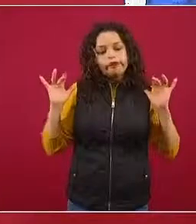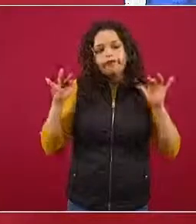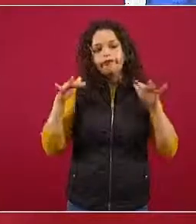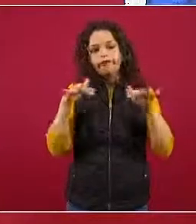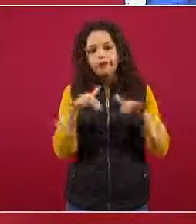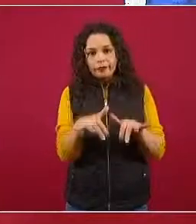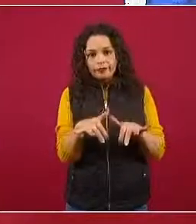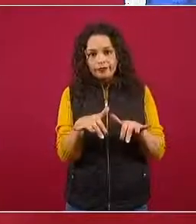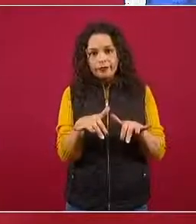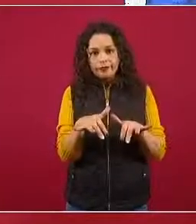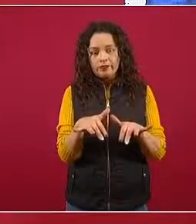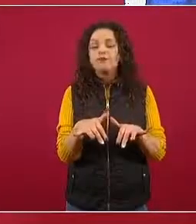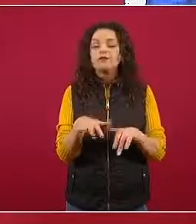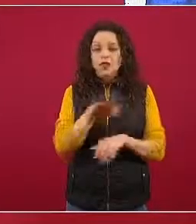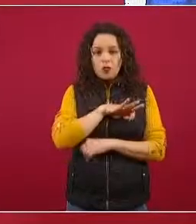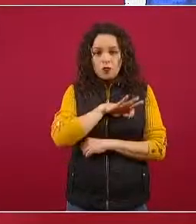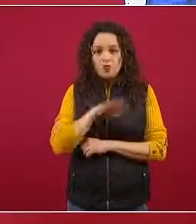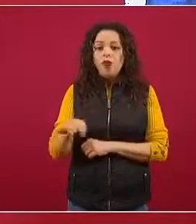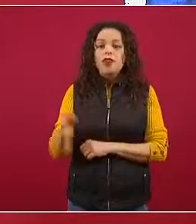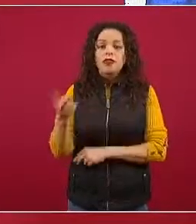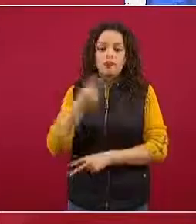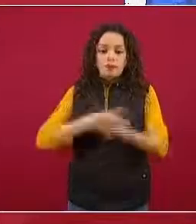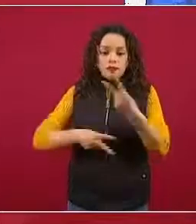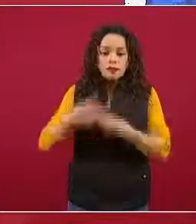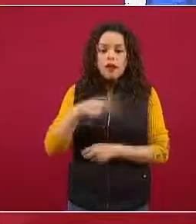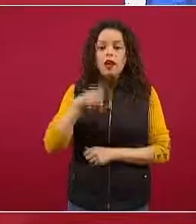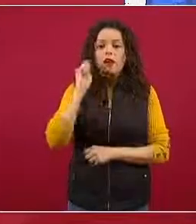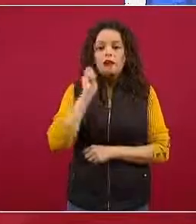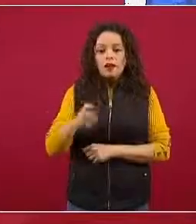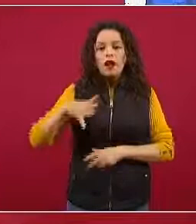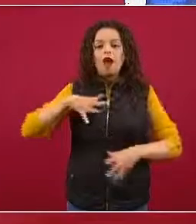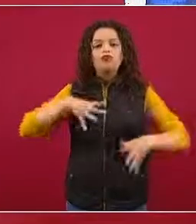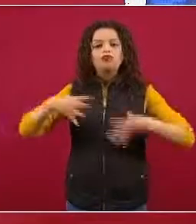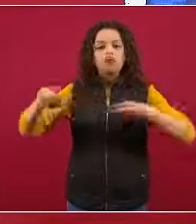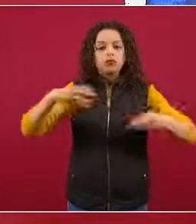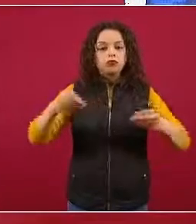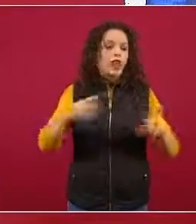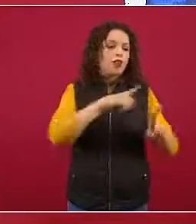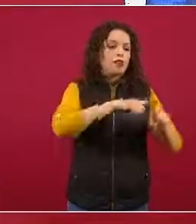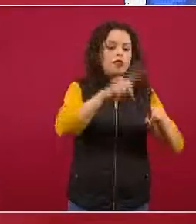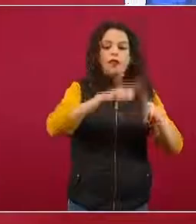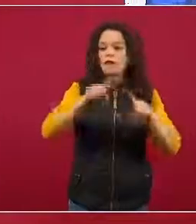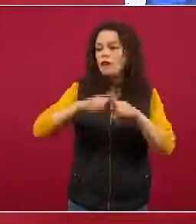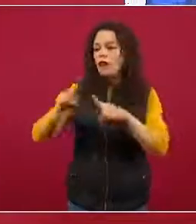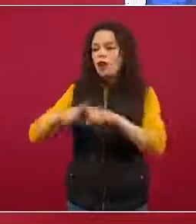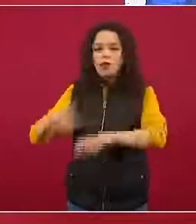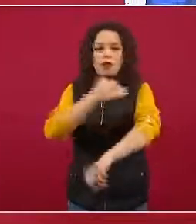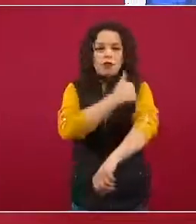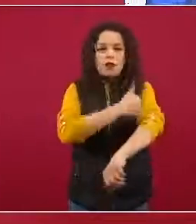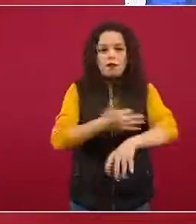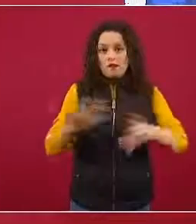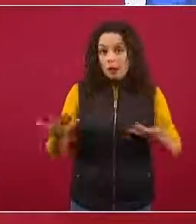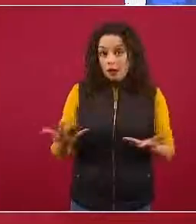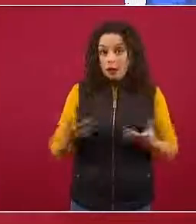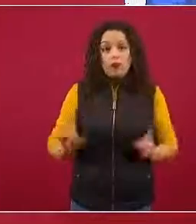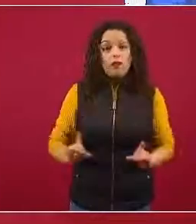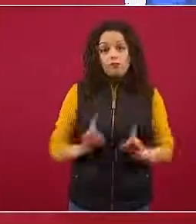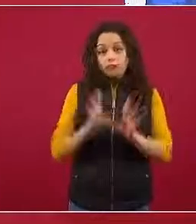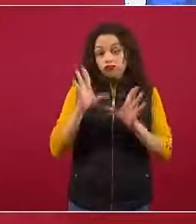generar brotes en diferentes familias y puede ser contraproducente,